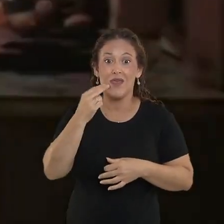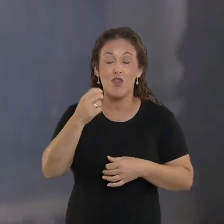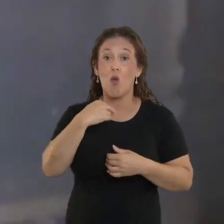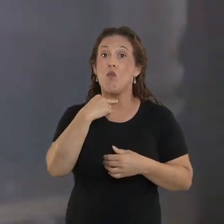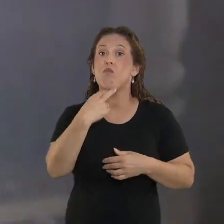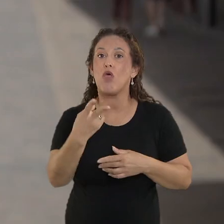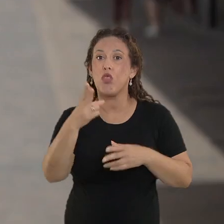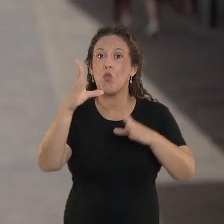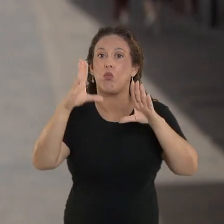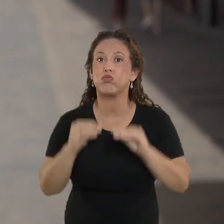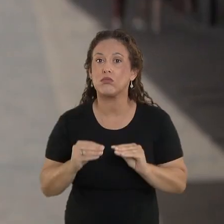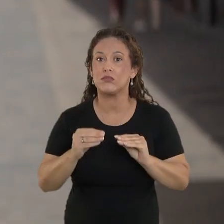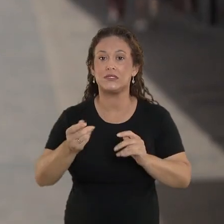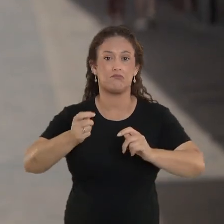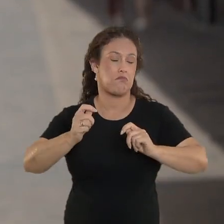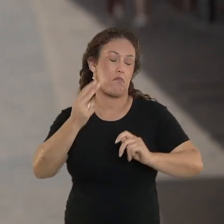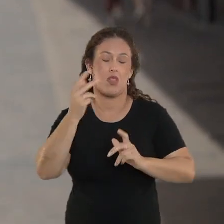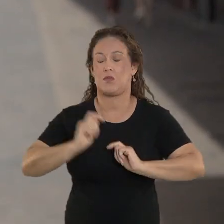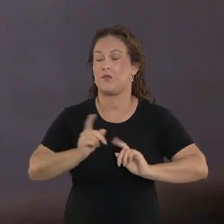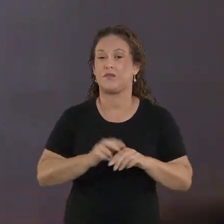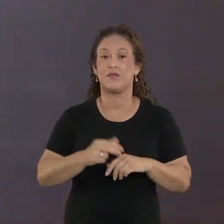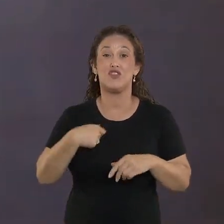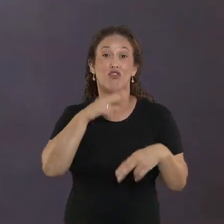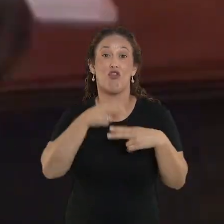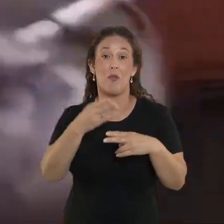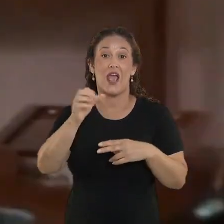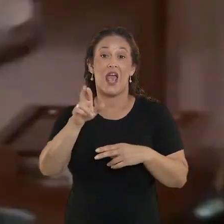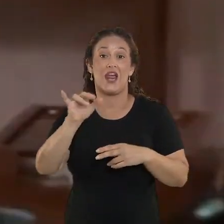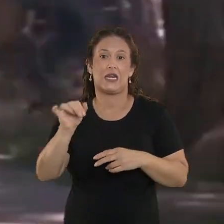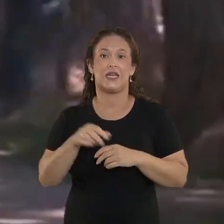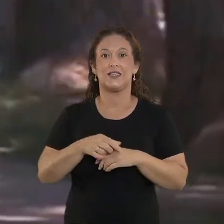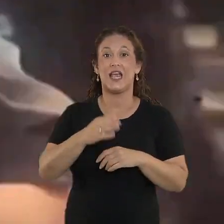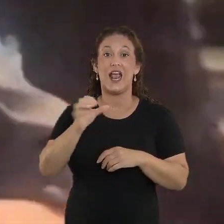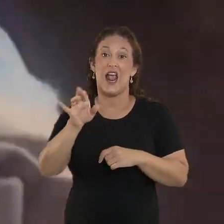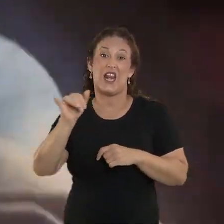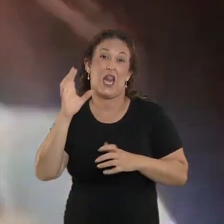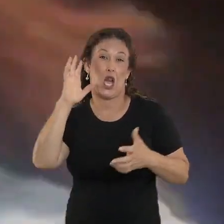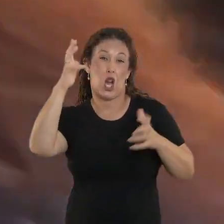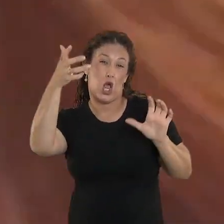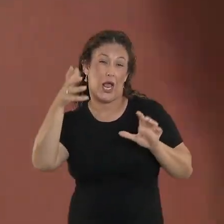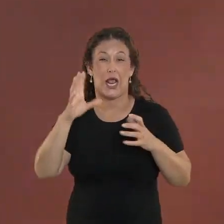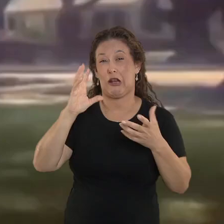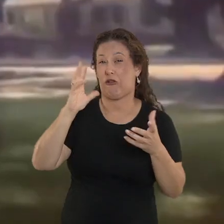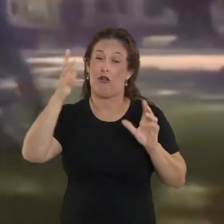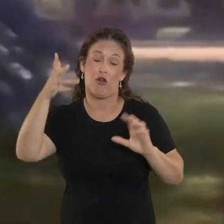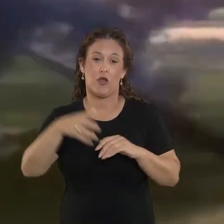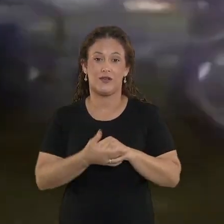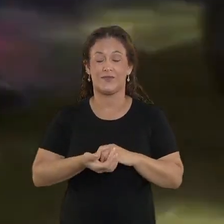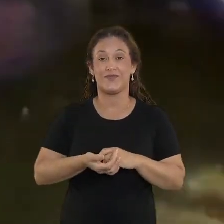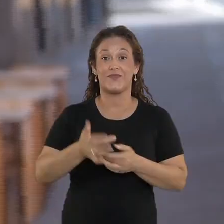el sonido y entonces ya no me produce ningún terror. ¡Me llamo Carrie! ¡Carrie la loca! ¡Carrie la